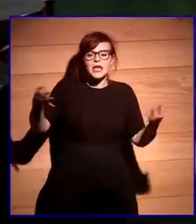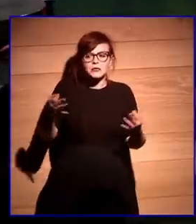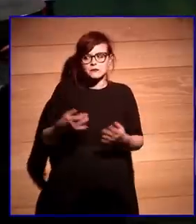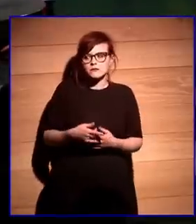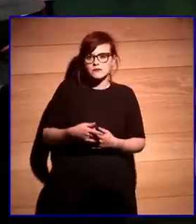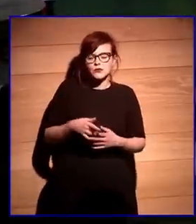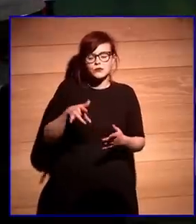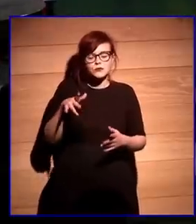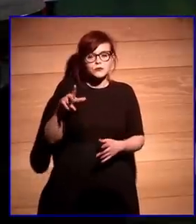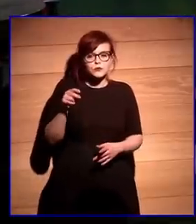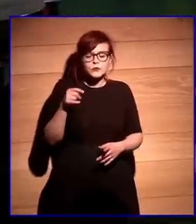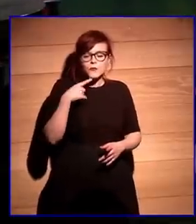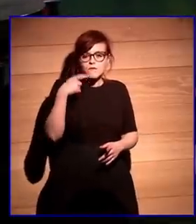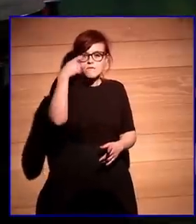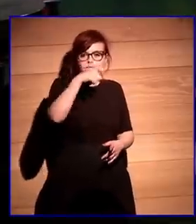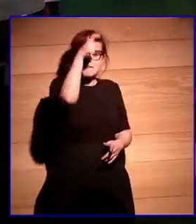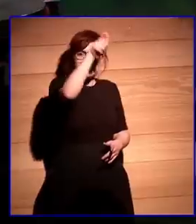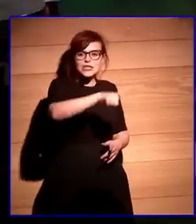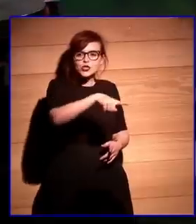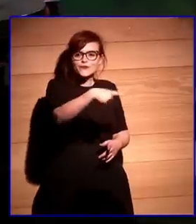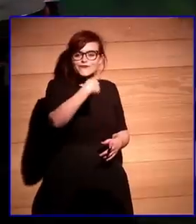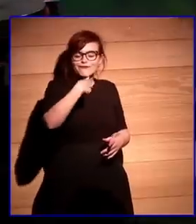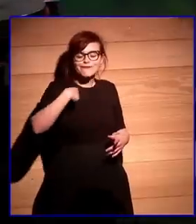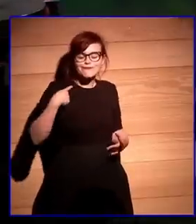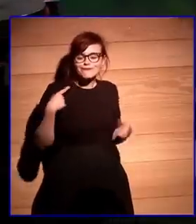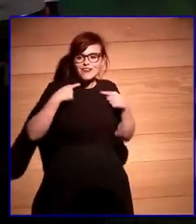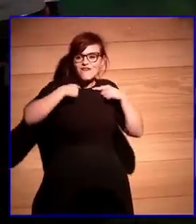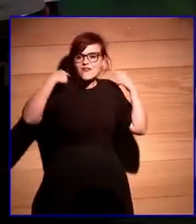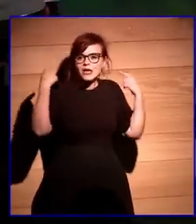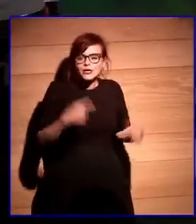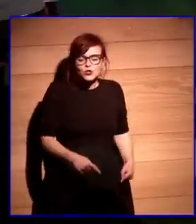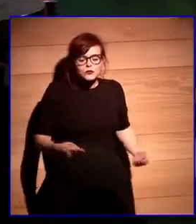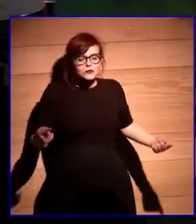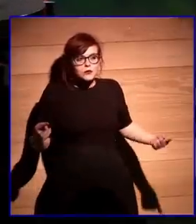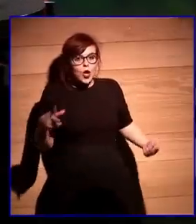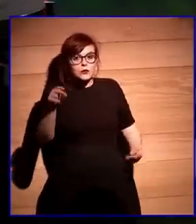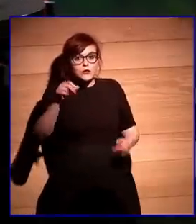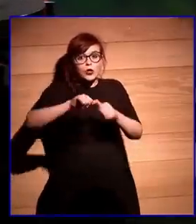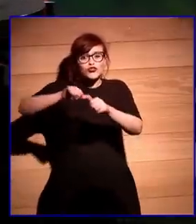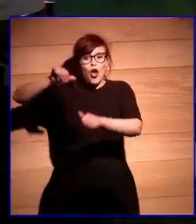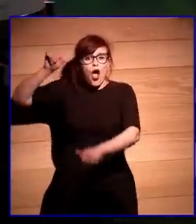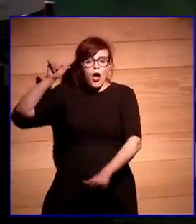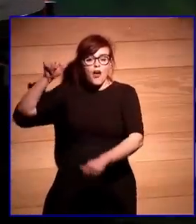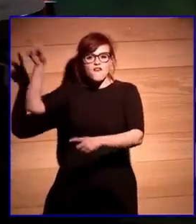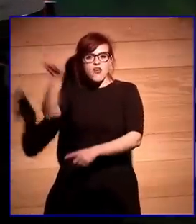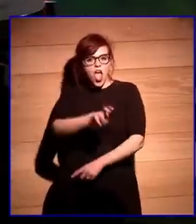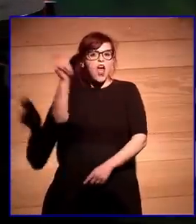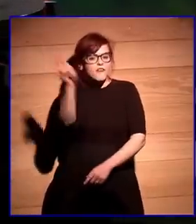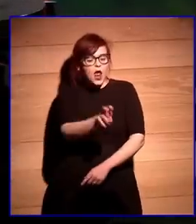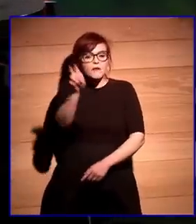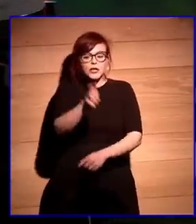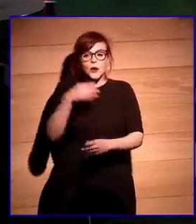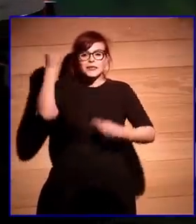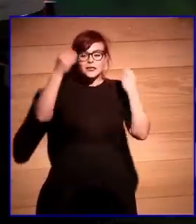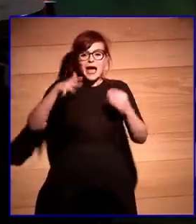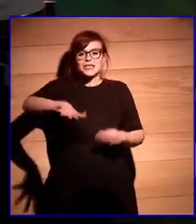mito. Cago en 10. ¿Qué te ha pasado, Javi? Se me ha caído un mito, pero total. ¿Qué ha pasado, Javi? Pues yo todos estos años que venimos aquí, sí, pensaba